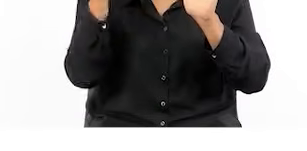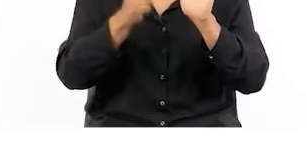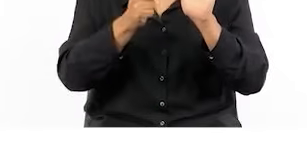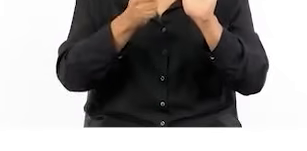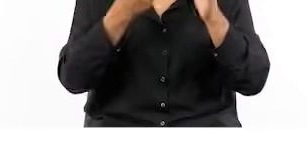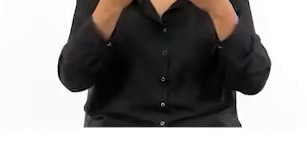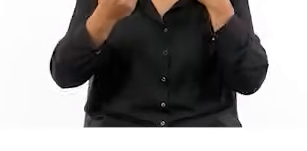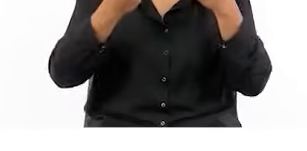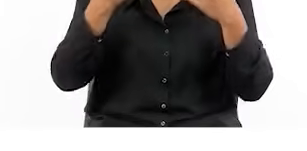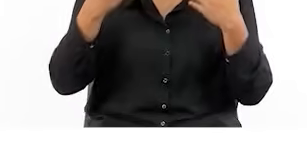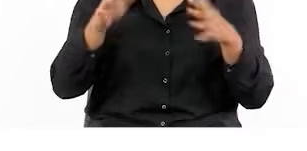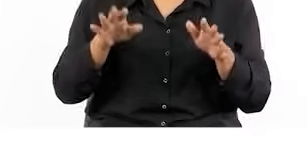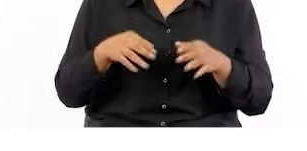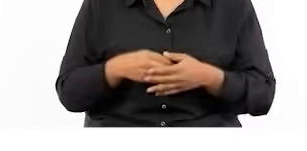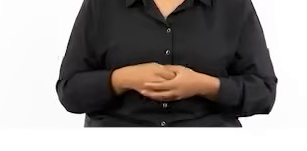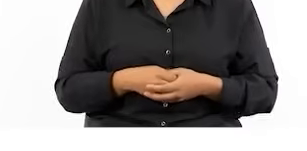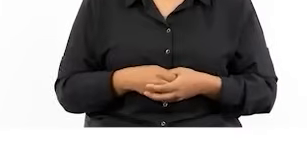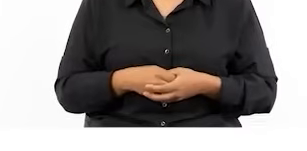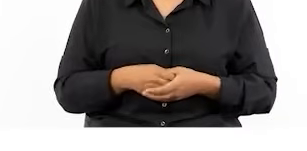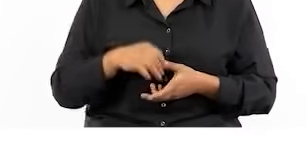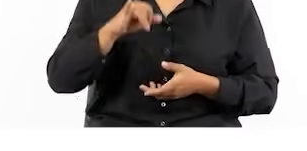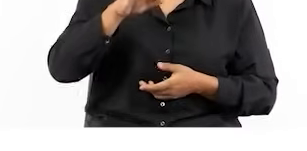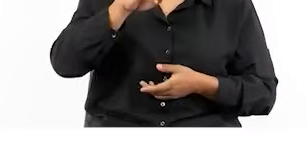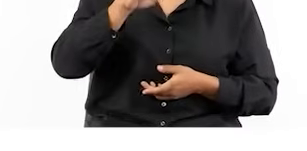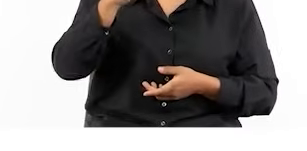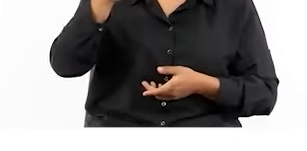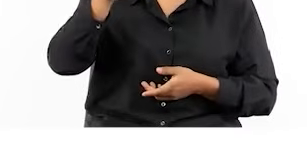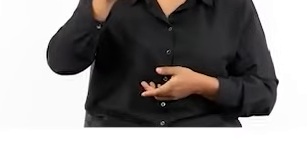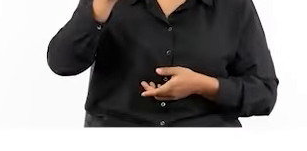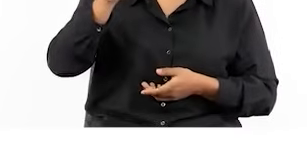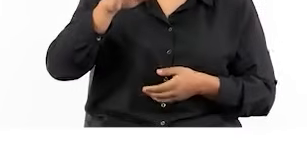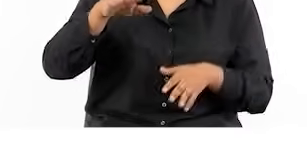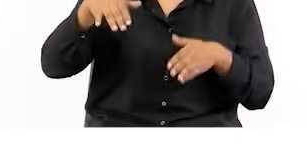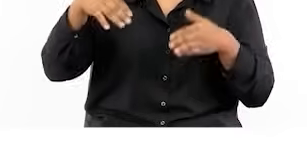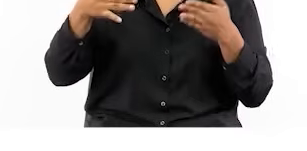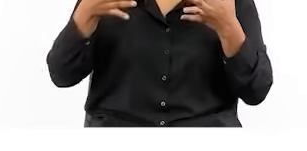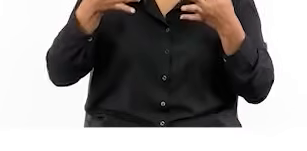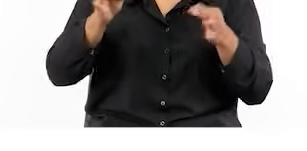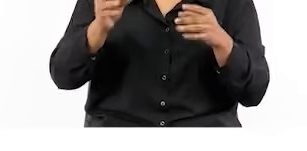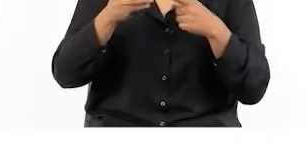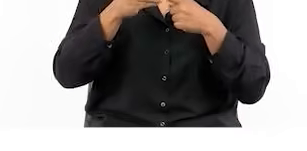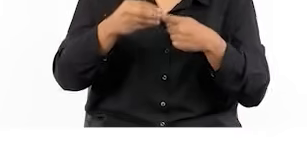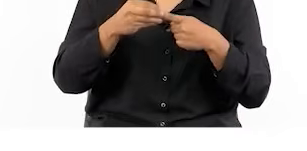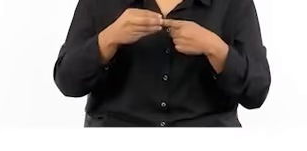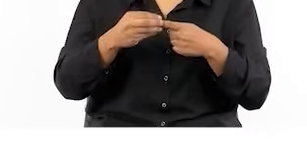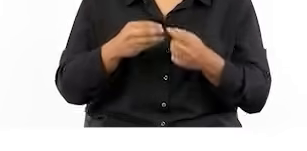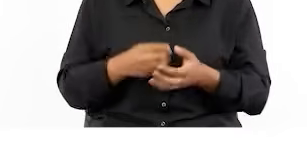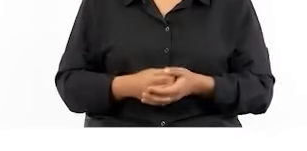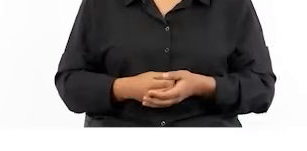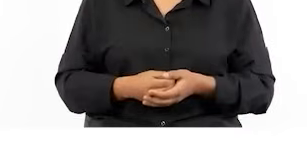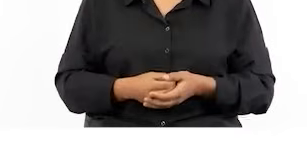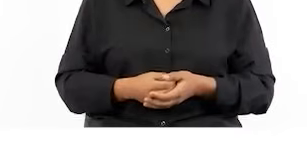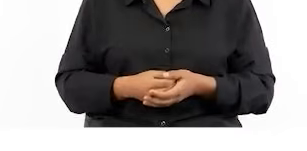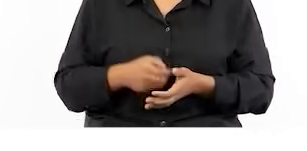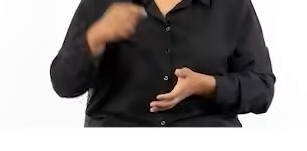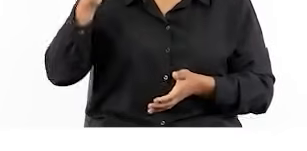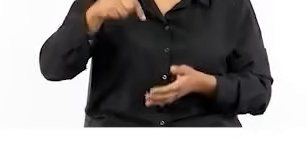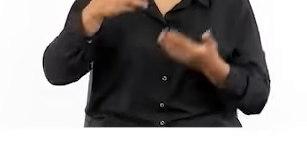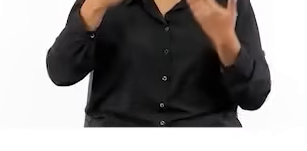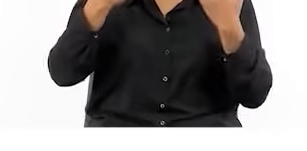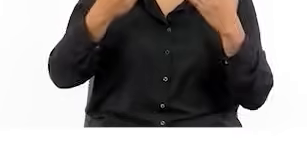barradas, este tipo de galaxias, son las que tienen estas barras, como lo mencioné anteriormente. Y las irregulares son las que no tienen una